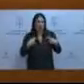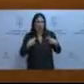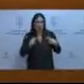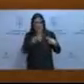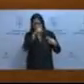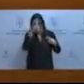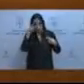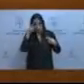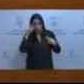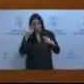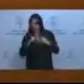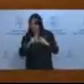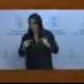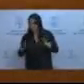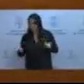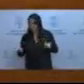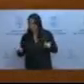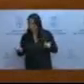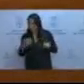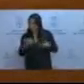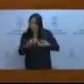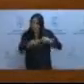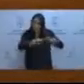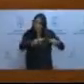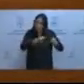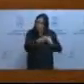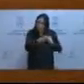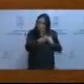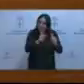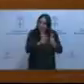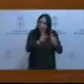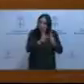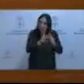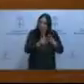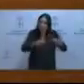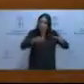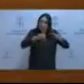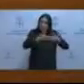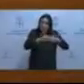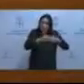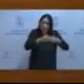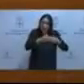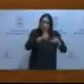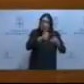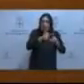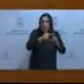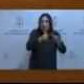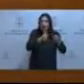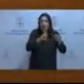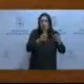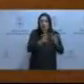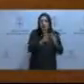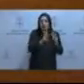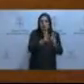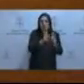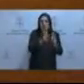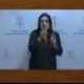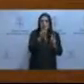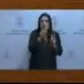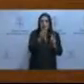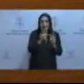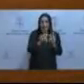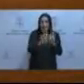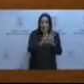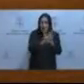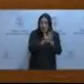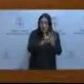Debe ser negociada con los agentes sociales en la mesa para el diálogo social y aprobada mediante una ley, la ley correspondiente, una ley estatal, no una